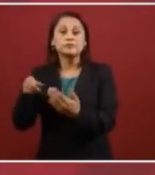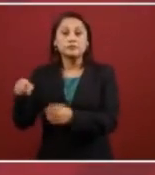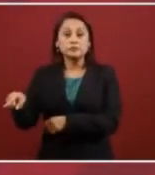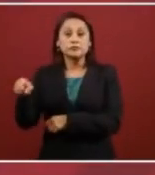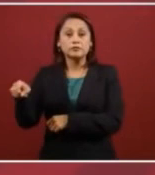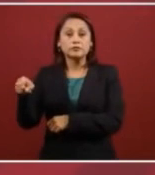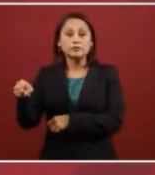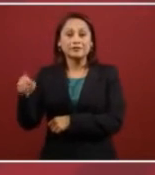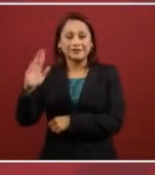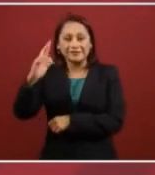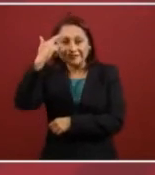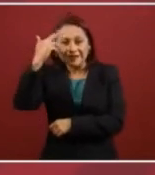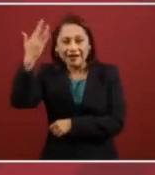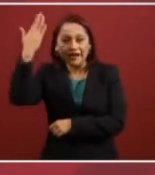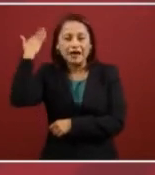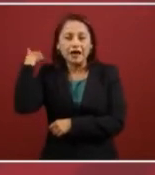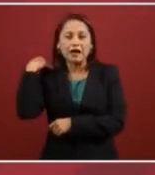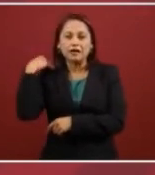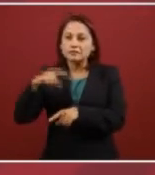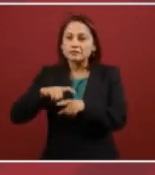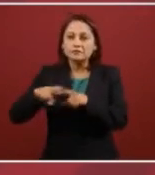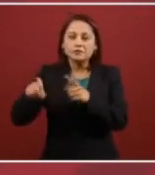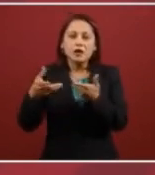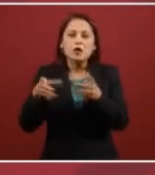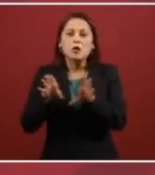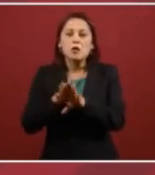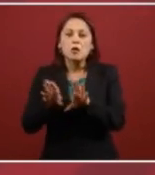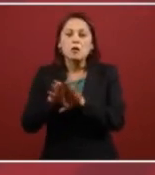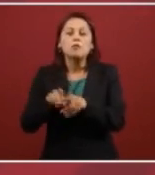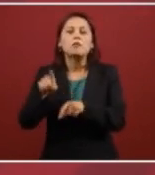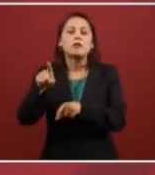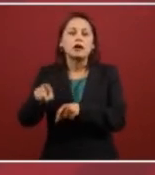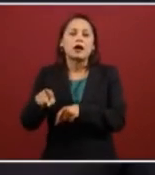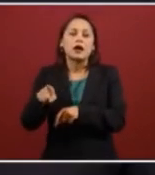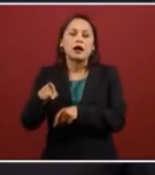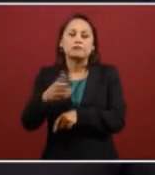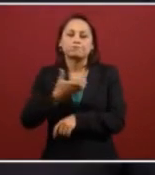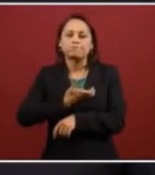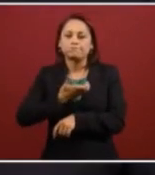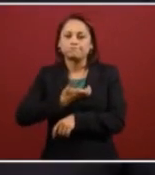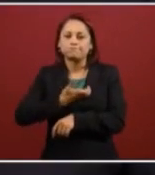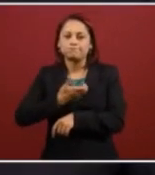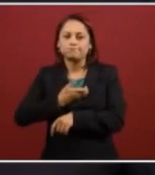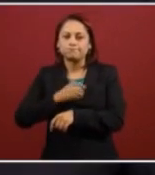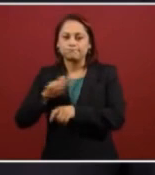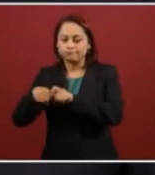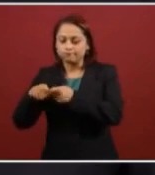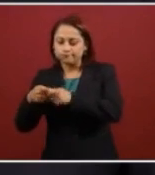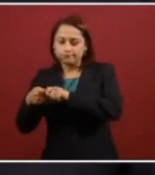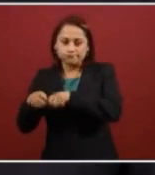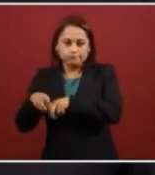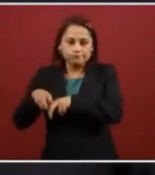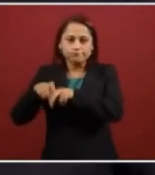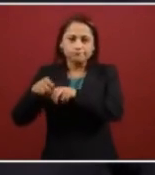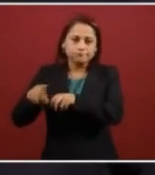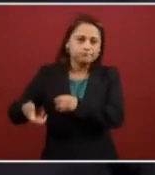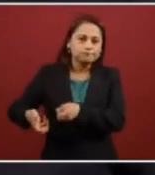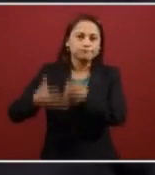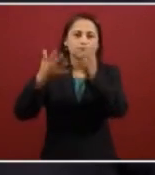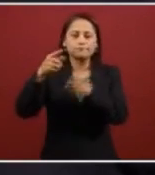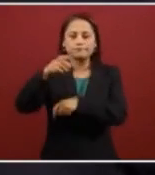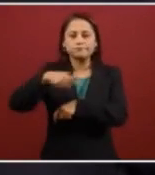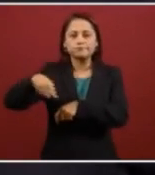so-called mensajeras messenger que llevaban la lista a los hombres fuertes de los estados. They would take the messages to